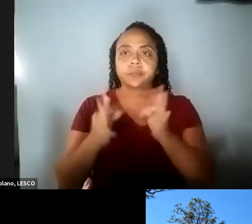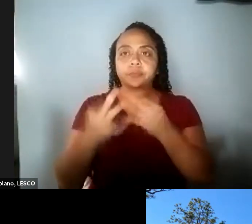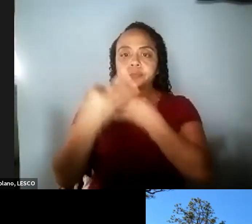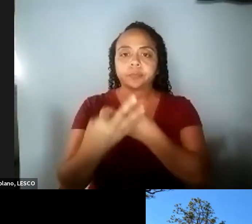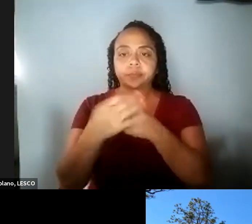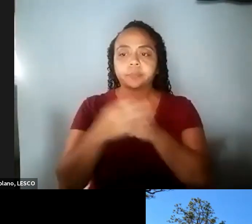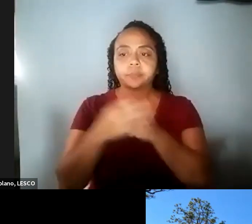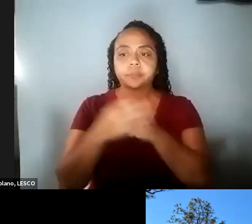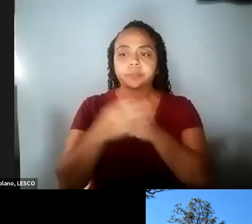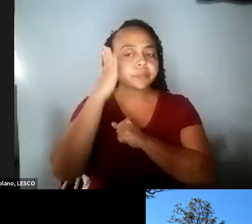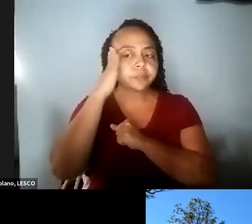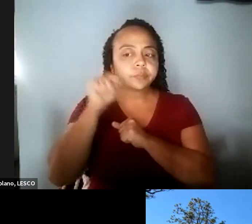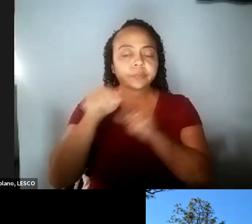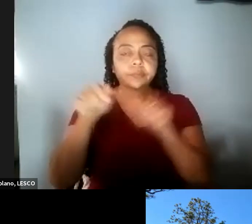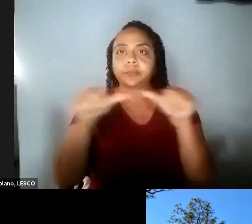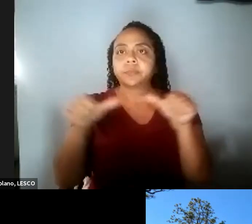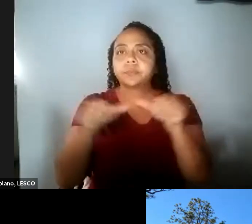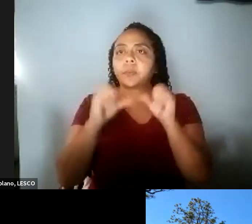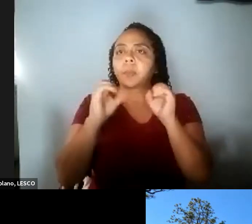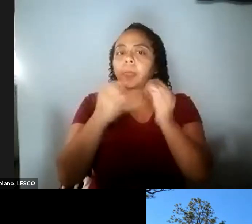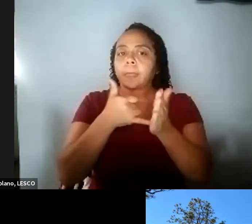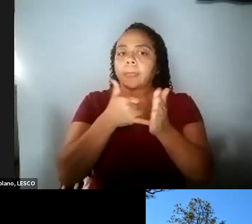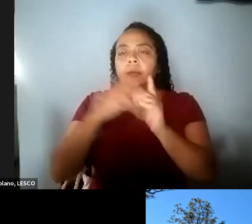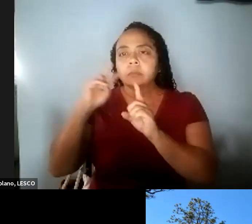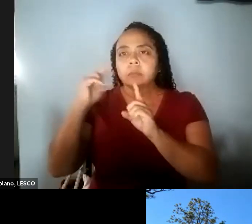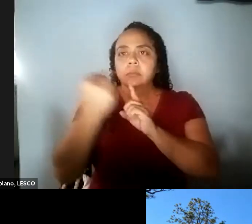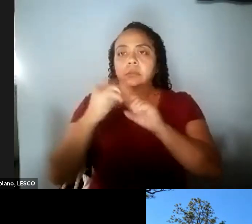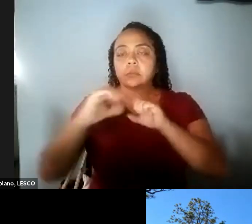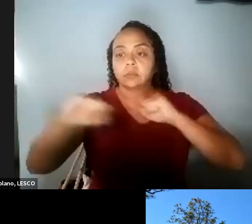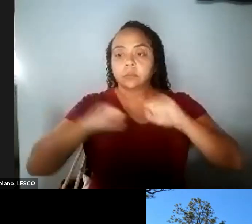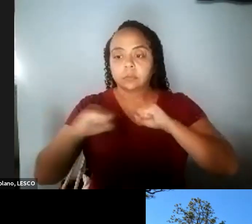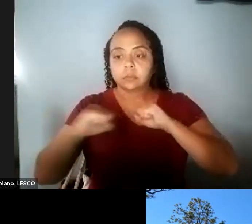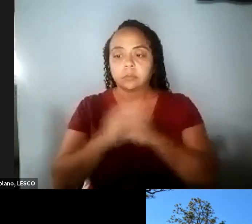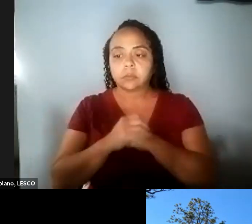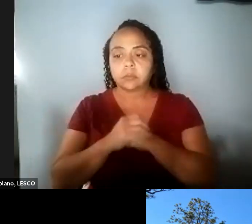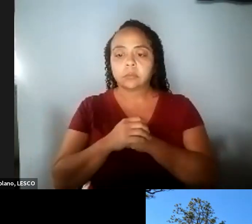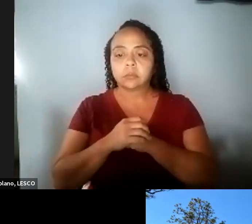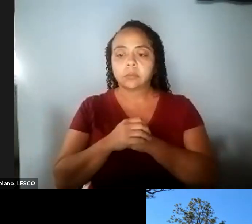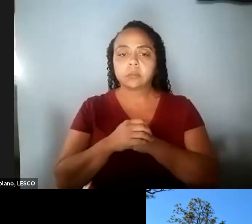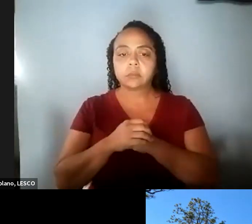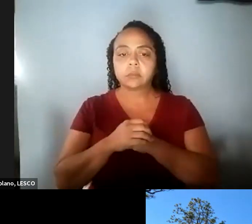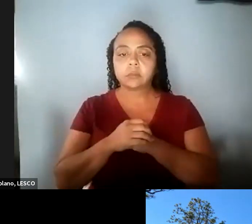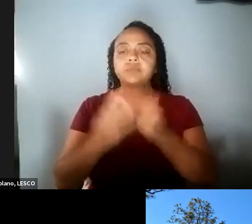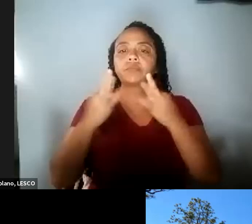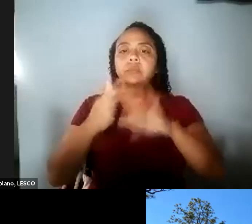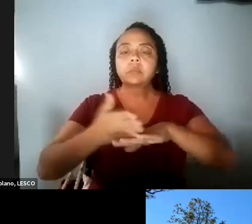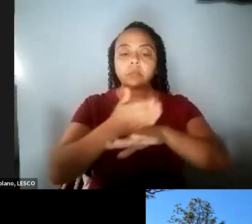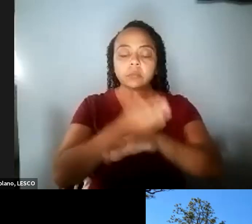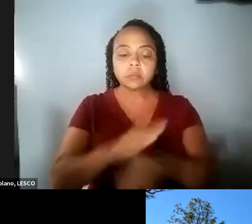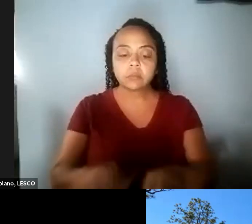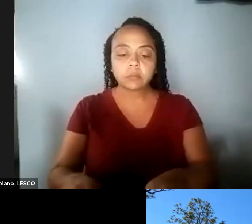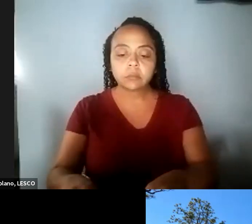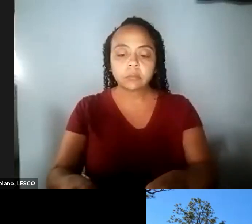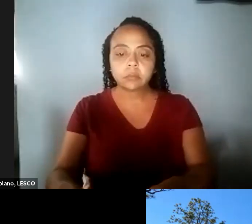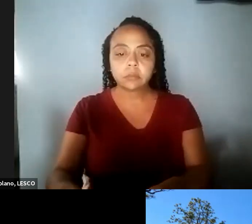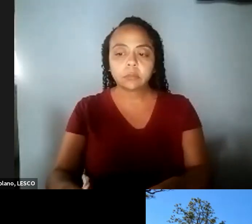nuevo ente de prevención deporte despertar en extensiones efectores de américa univision vaca